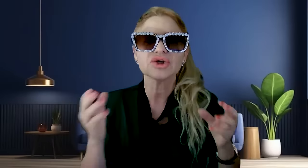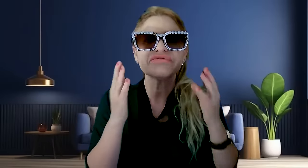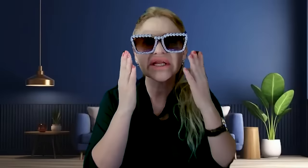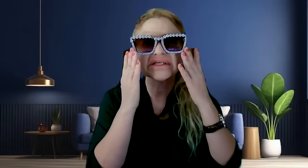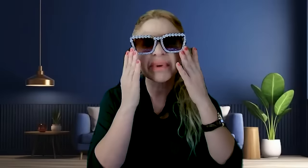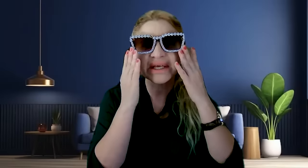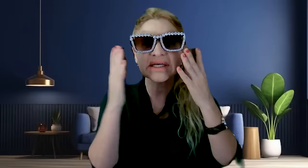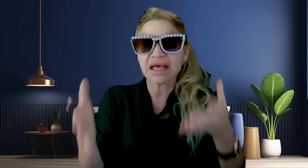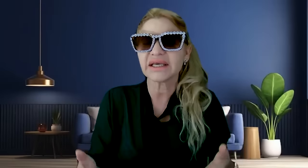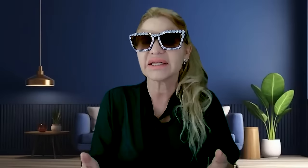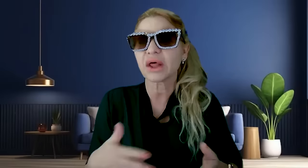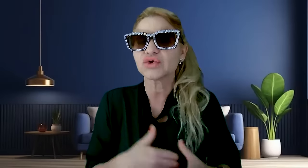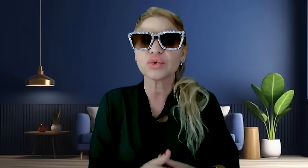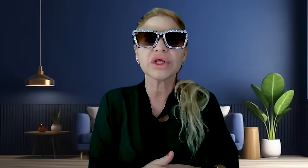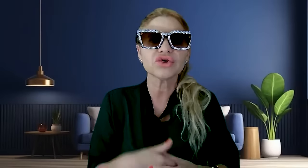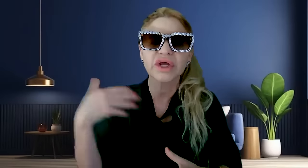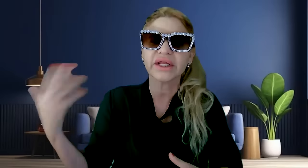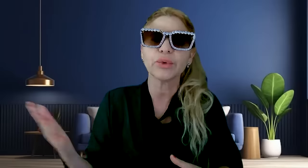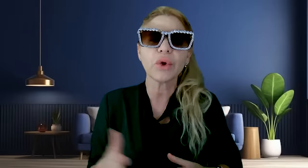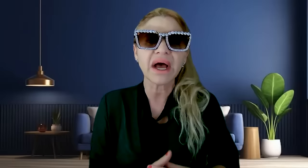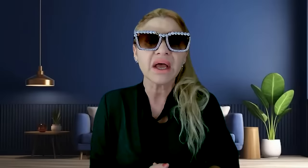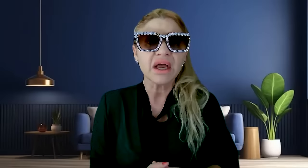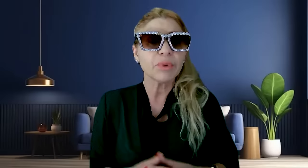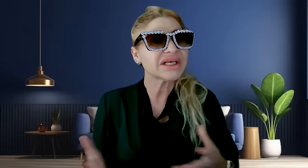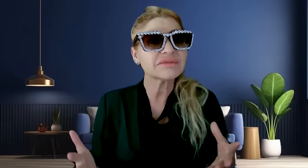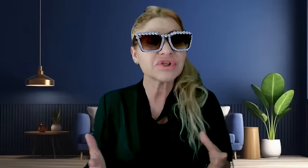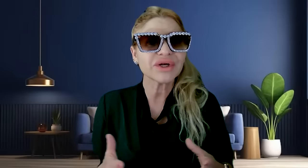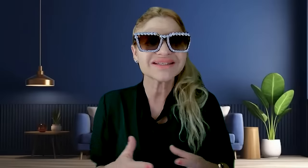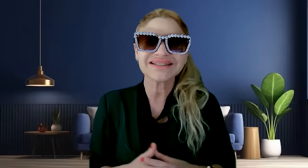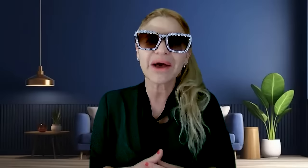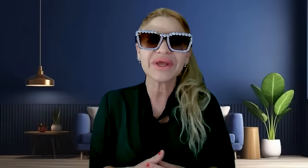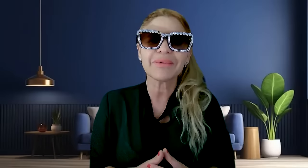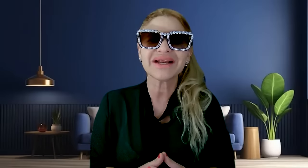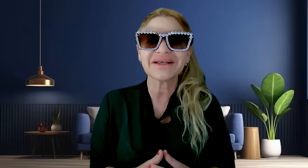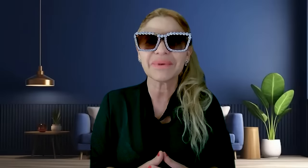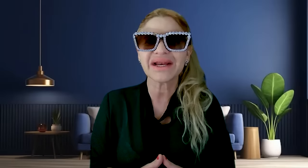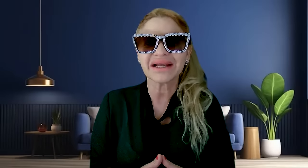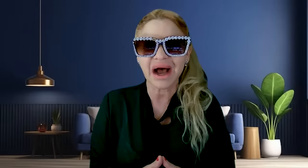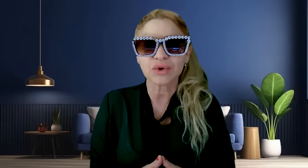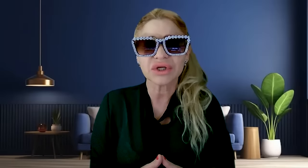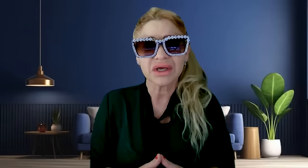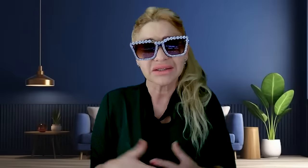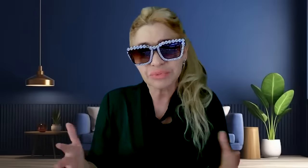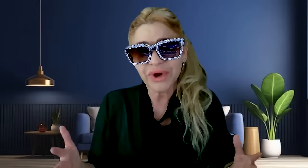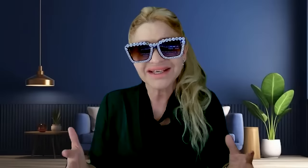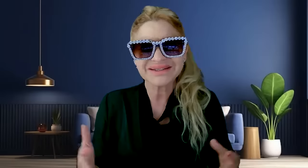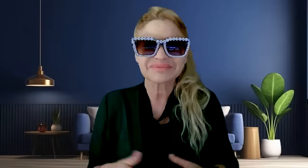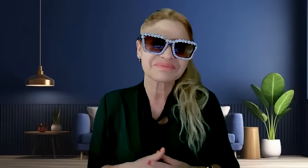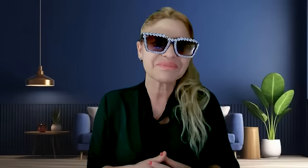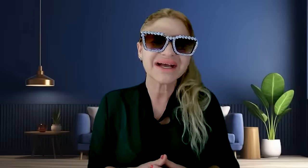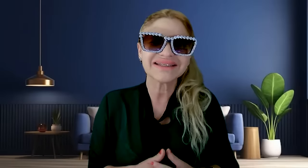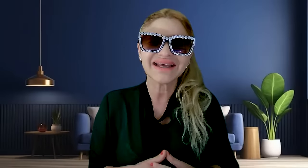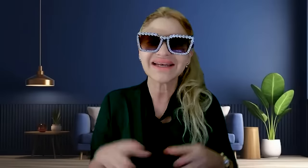legal en los diferentes países, aquí en Estados Unidos, en Europa, porque estas personas saben que van a sembrar el caos.